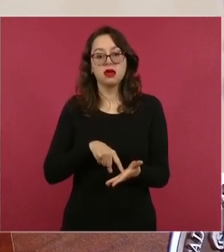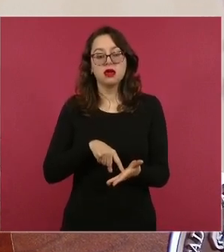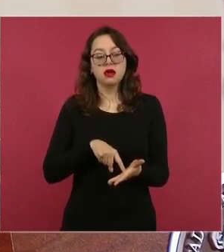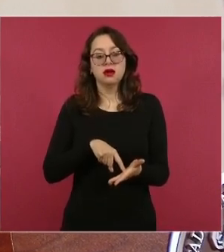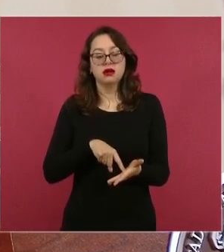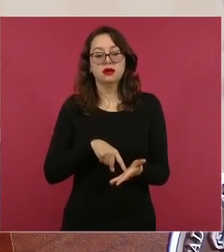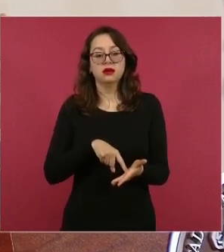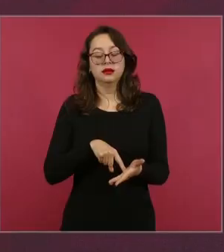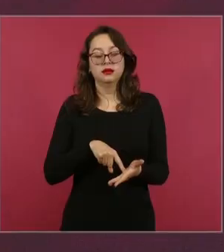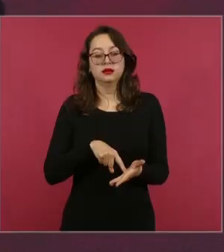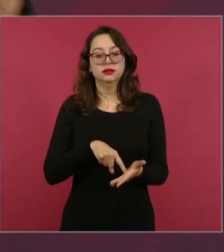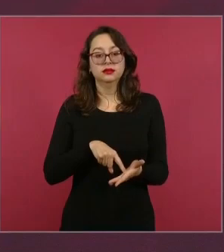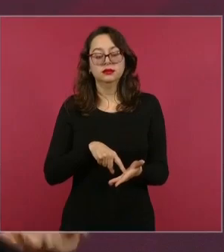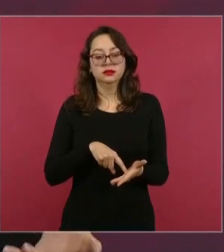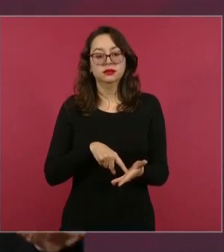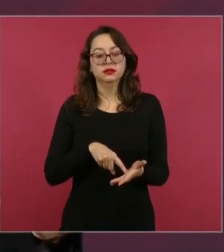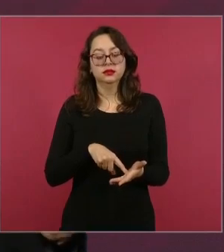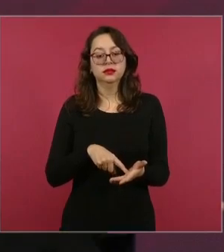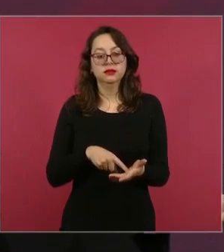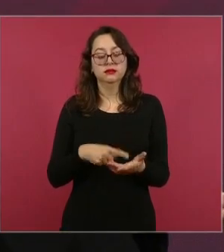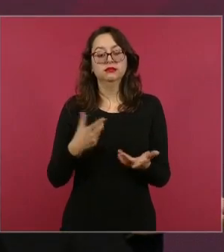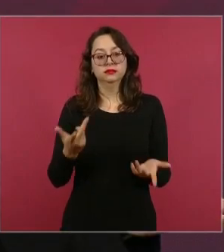pero en